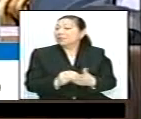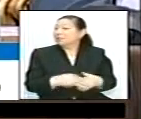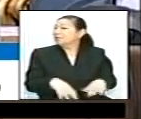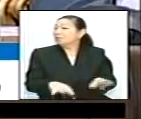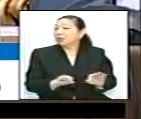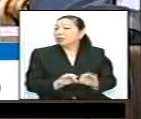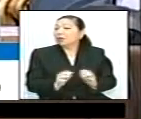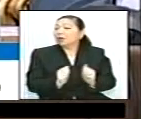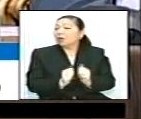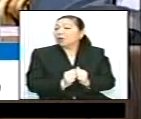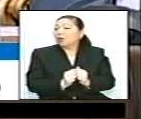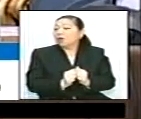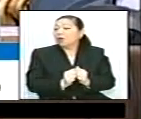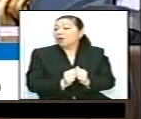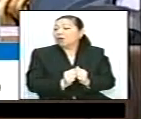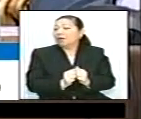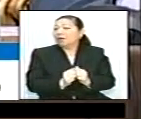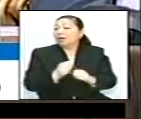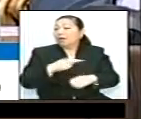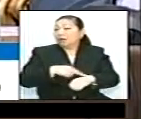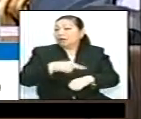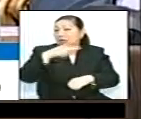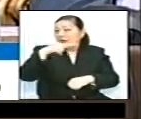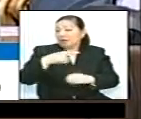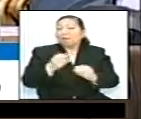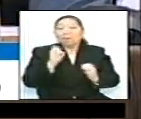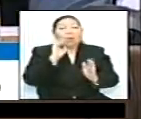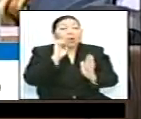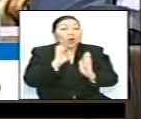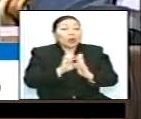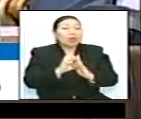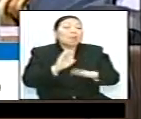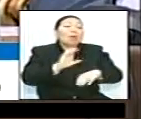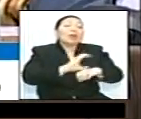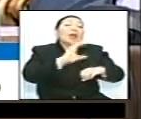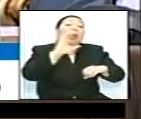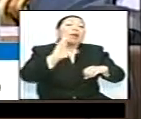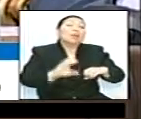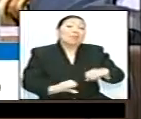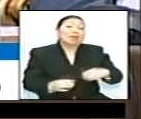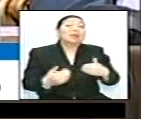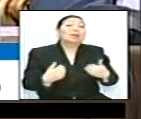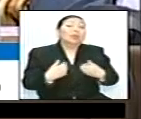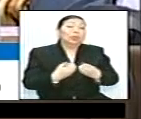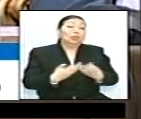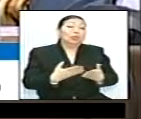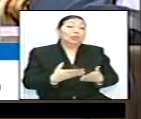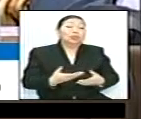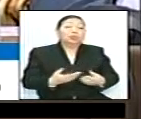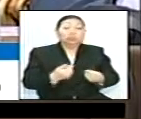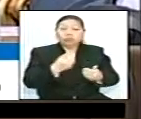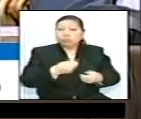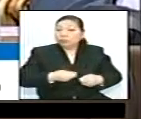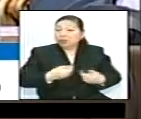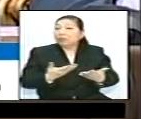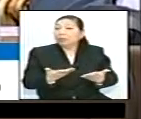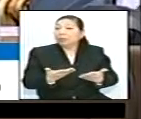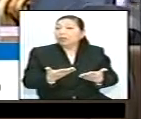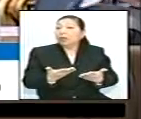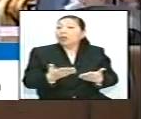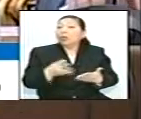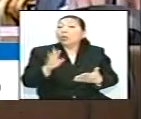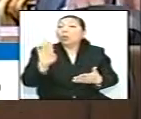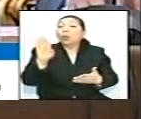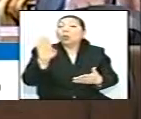parece que contamos con regiones importantes como por ejemplo Cajamarca. Cajamarca tenemos la granja Porcón, tenemos el Suiza